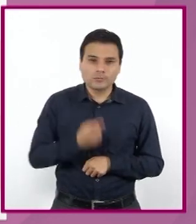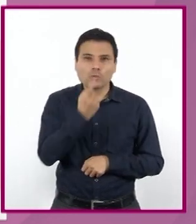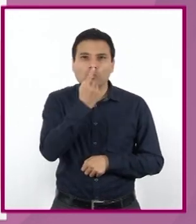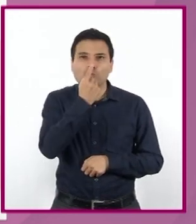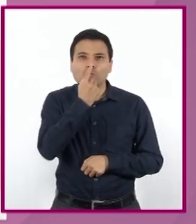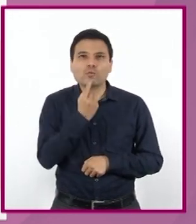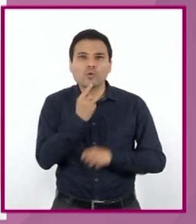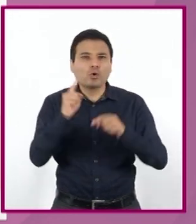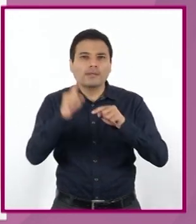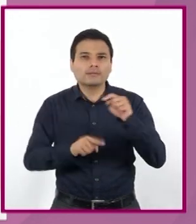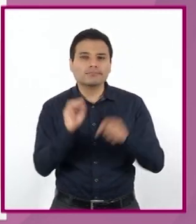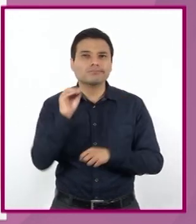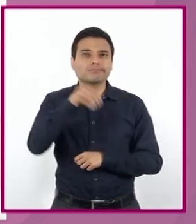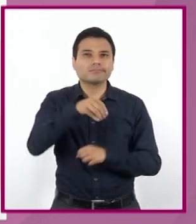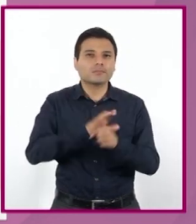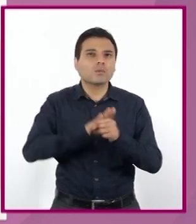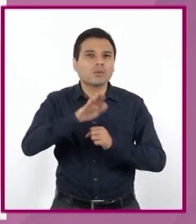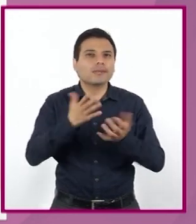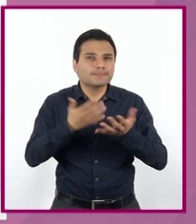mejor?